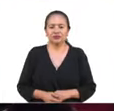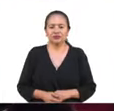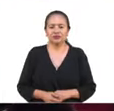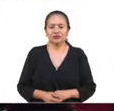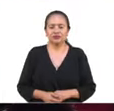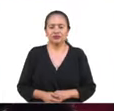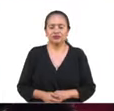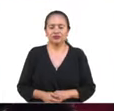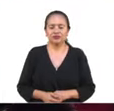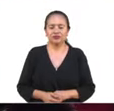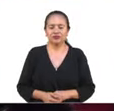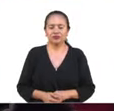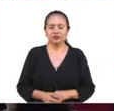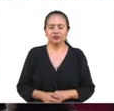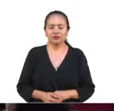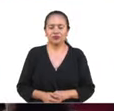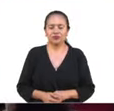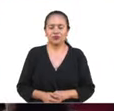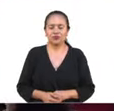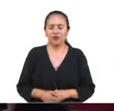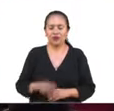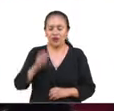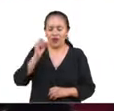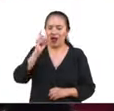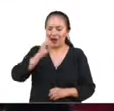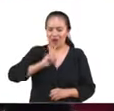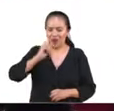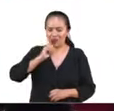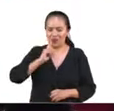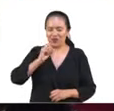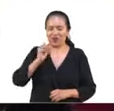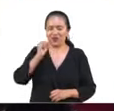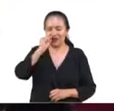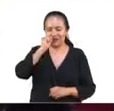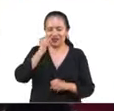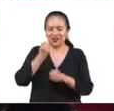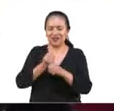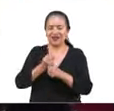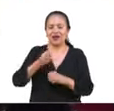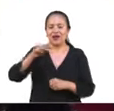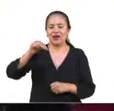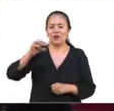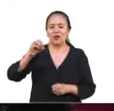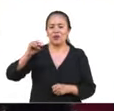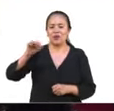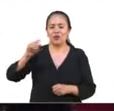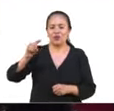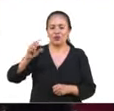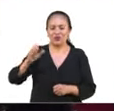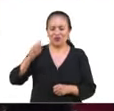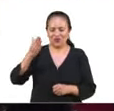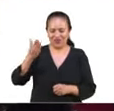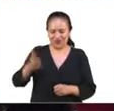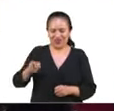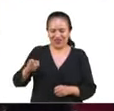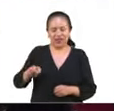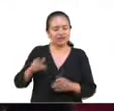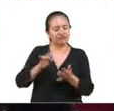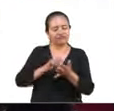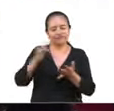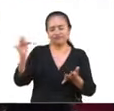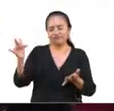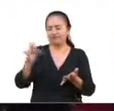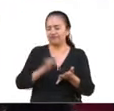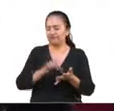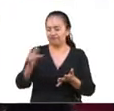Agradezco de corazón a la secretaria de Bienestar, Ariadna Montiel, mujer de convicciones,